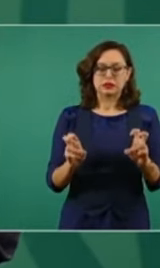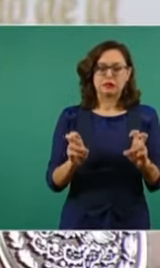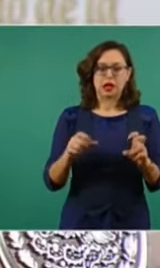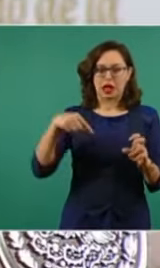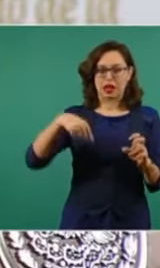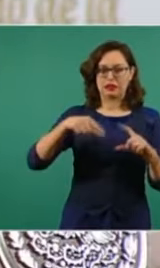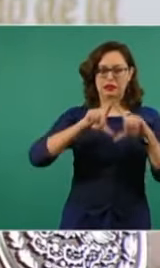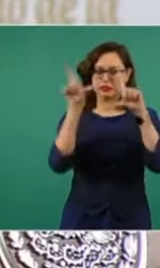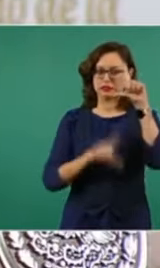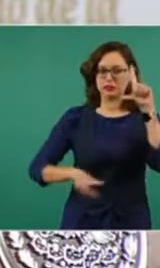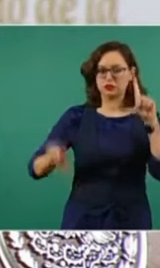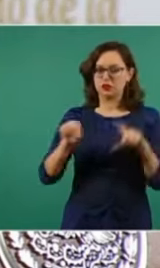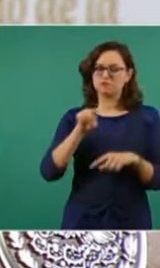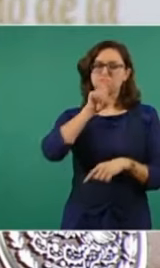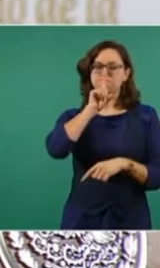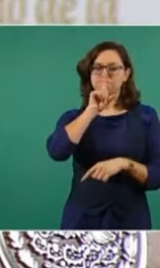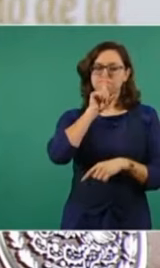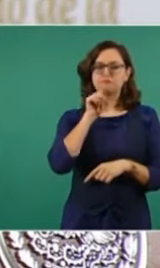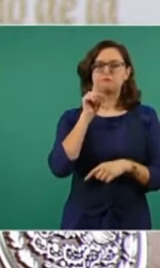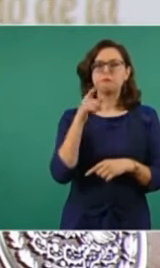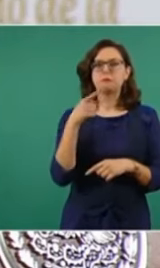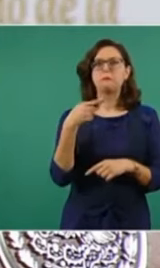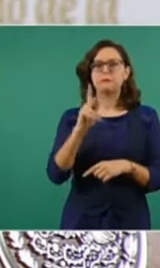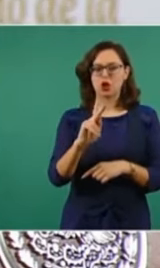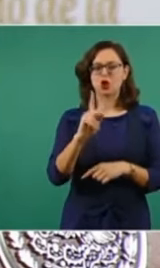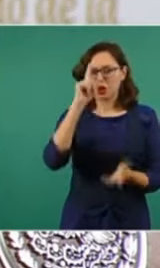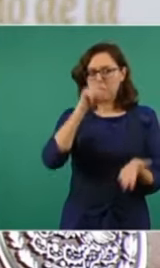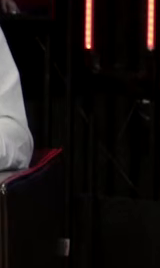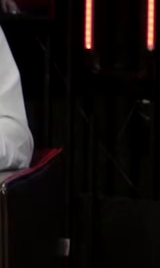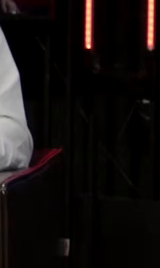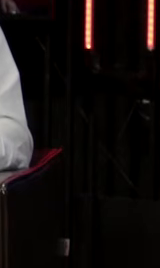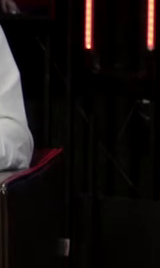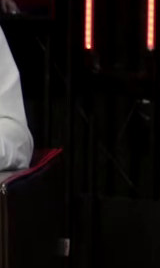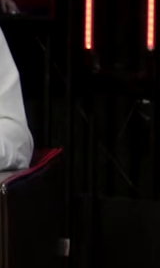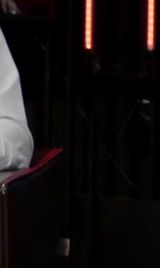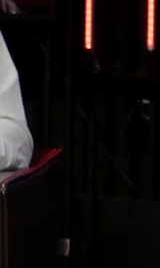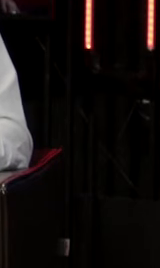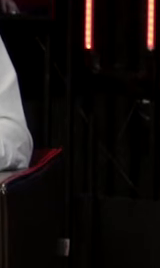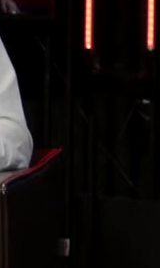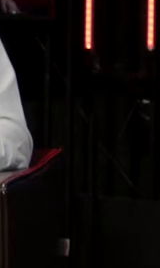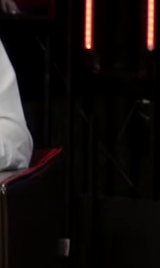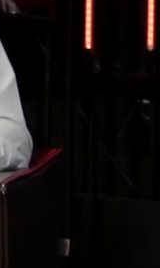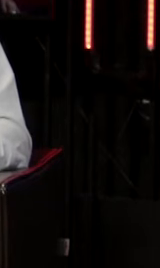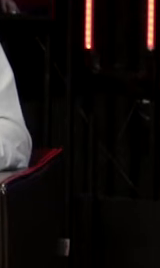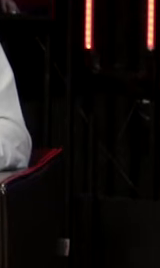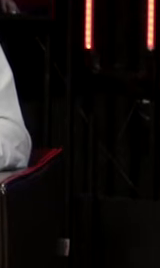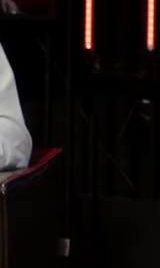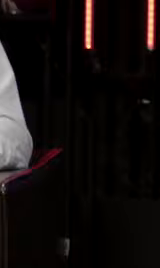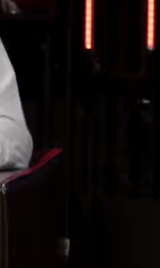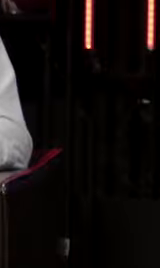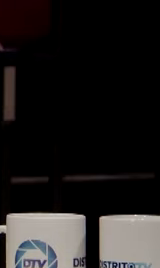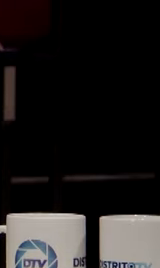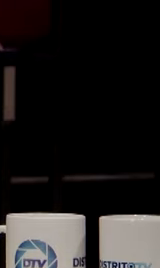echar la culpa a algo de hace 500 años para que la gente pierda el... ¿Dónde es el responsable del presente, del que tiene que transformar? Y no